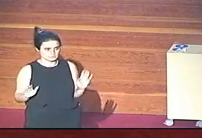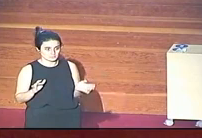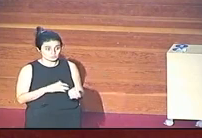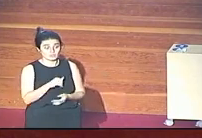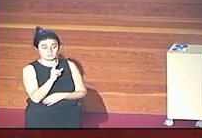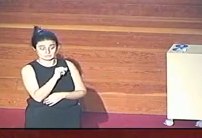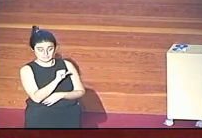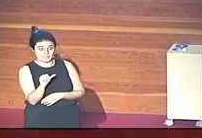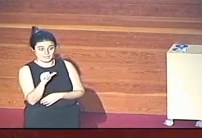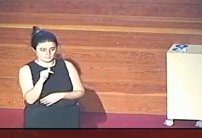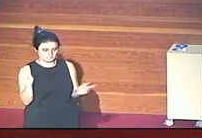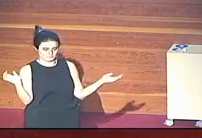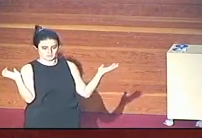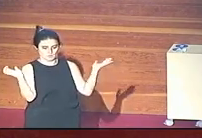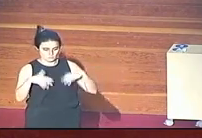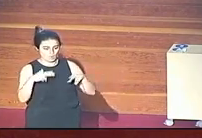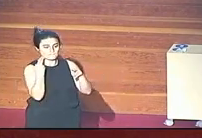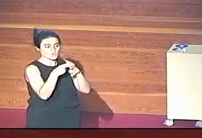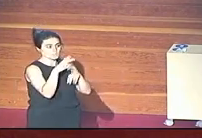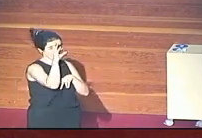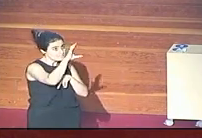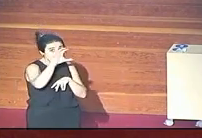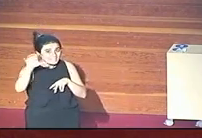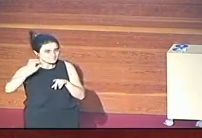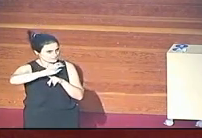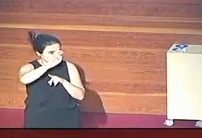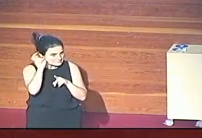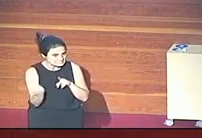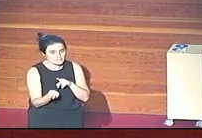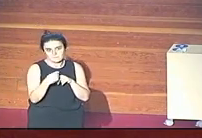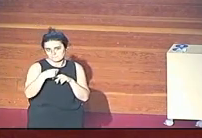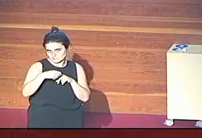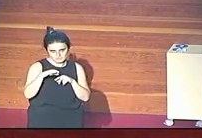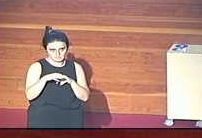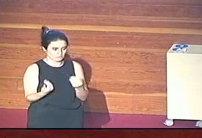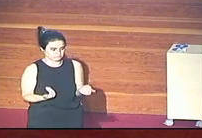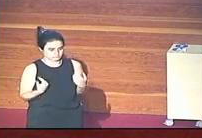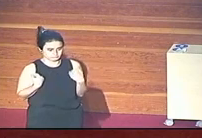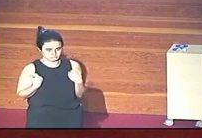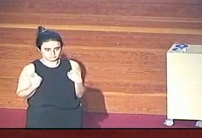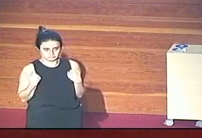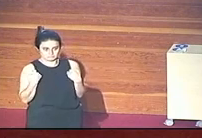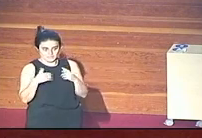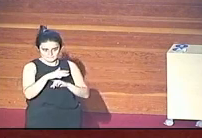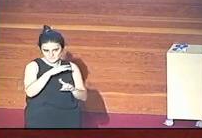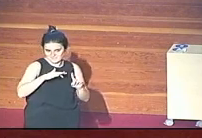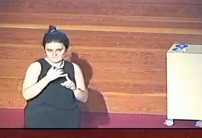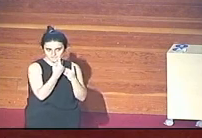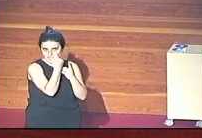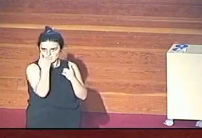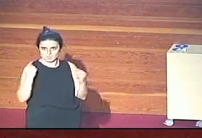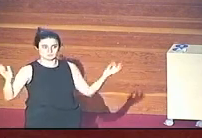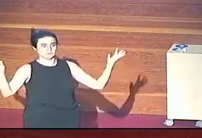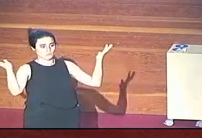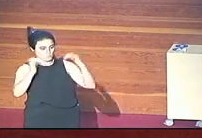los políticos de cada país los presidentes son los los responsables de medio ambiente de cada uno de los países se reunían